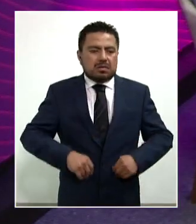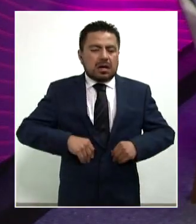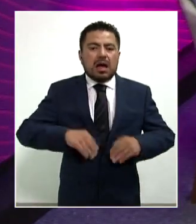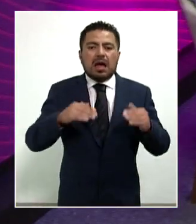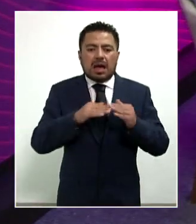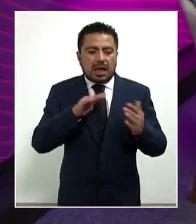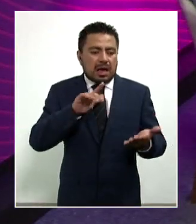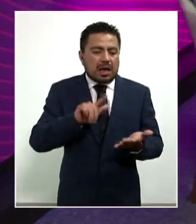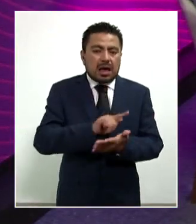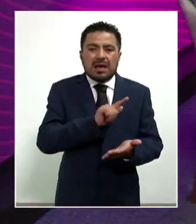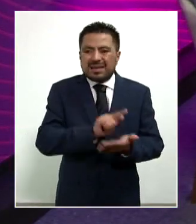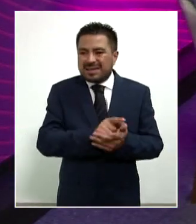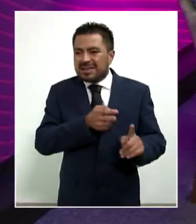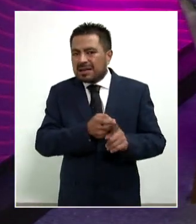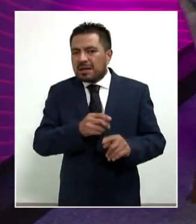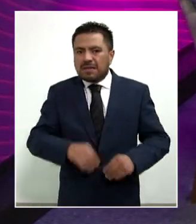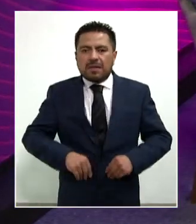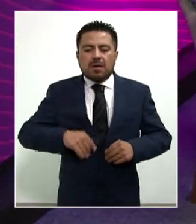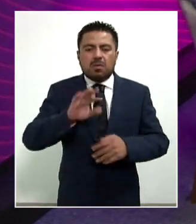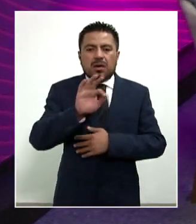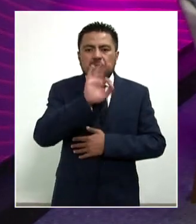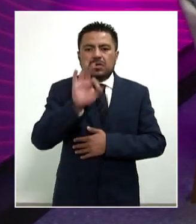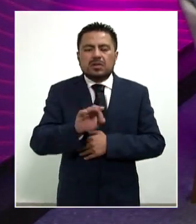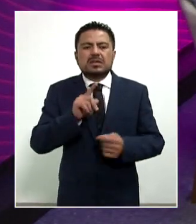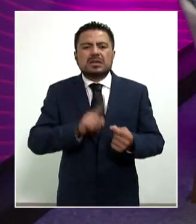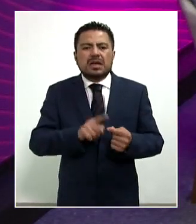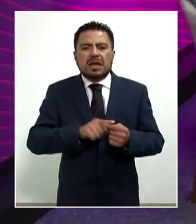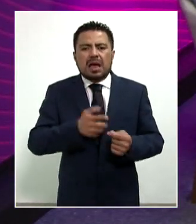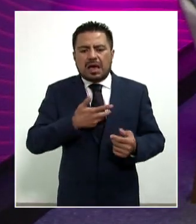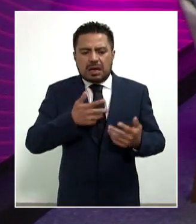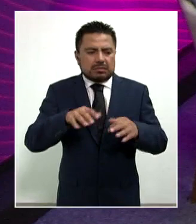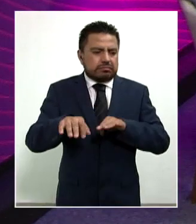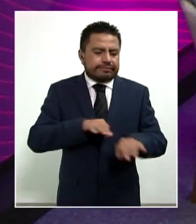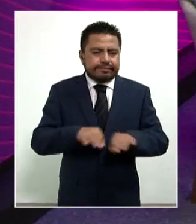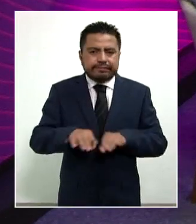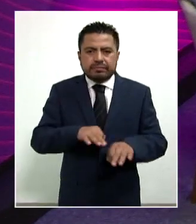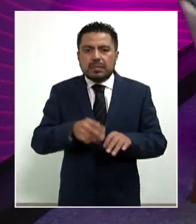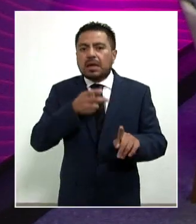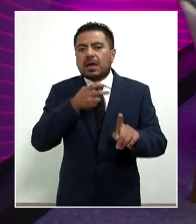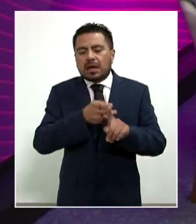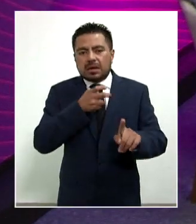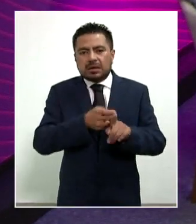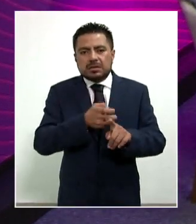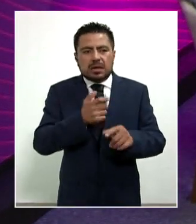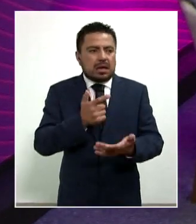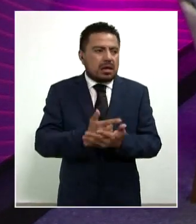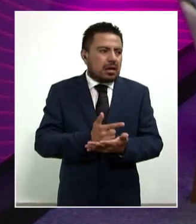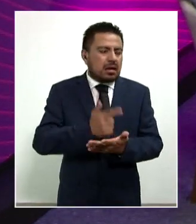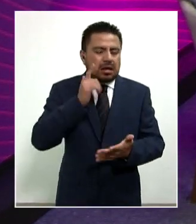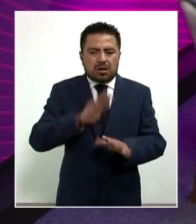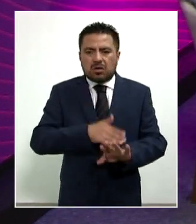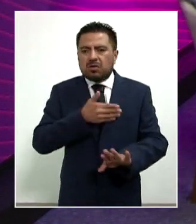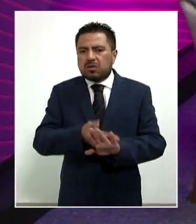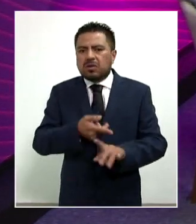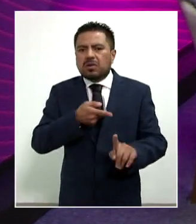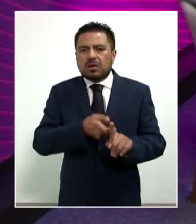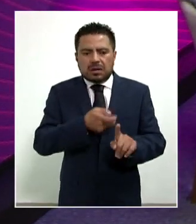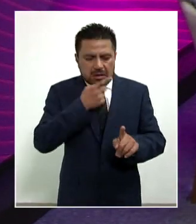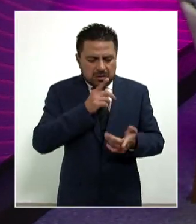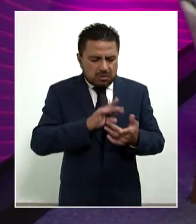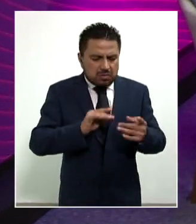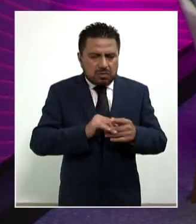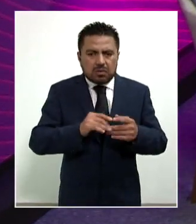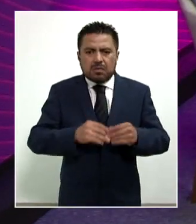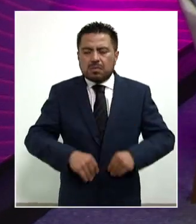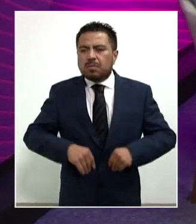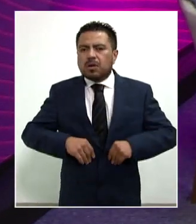hogar por ley, lo viven el 40% de quienes tienen empleo. Eso es una grave contradicción, es un escándalo y viene del mundo del